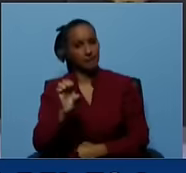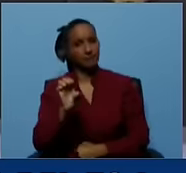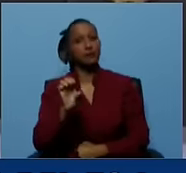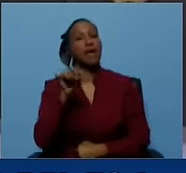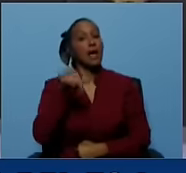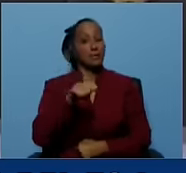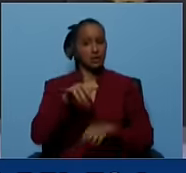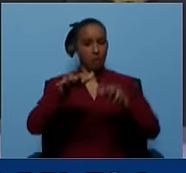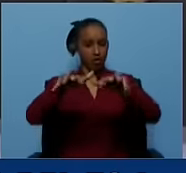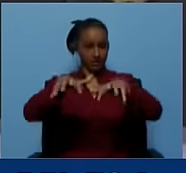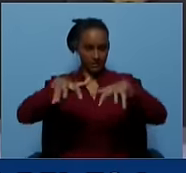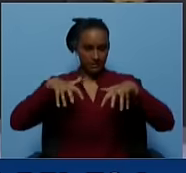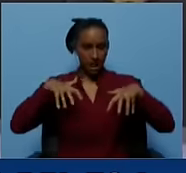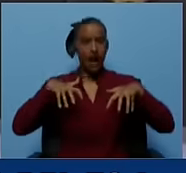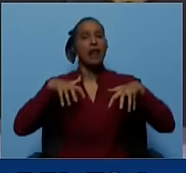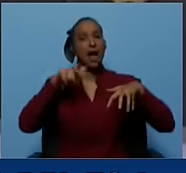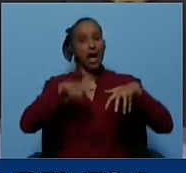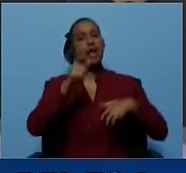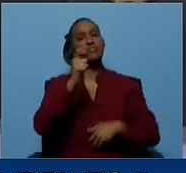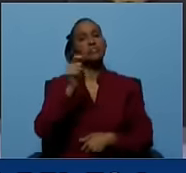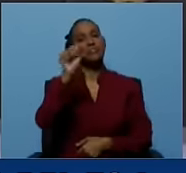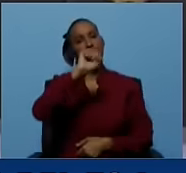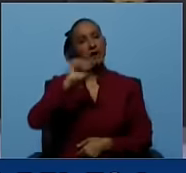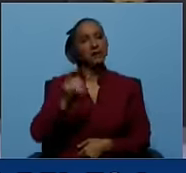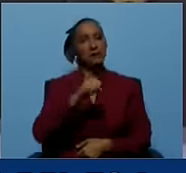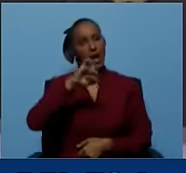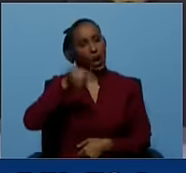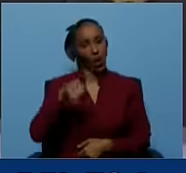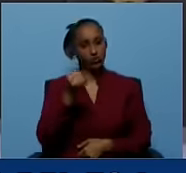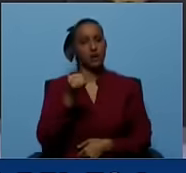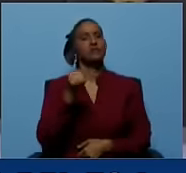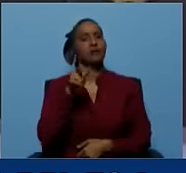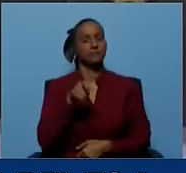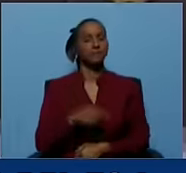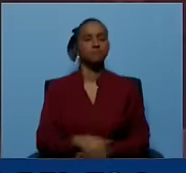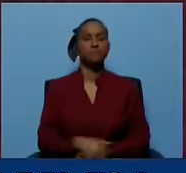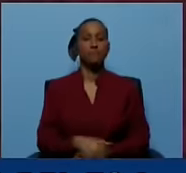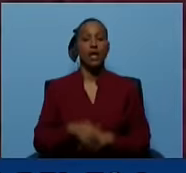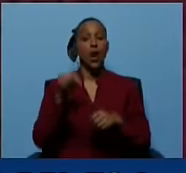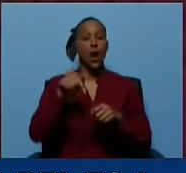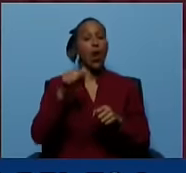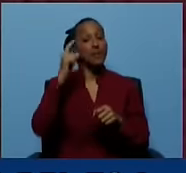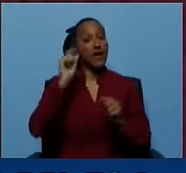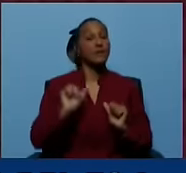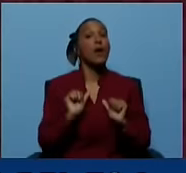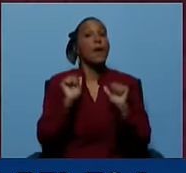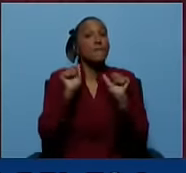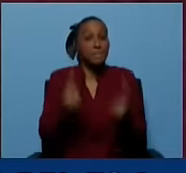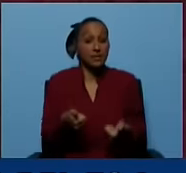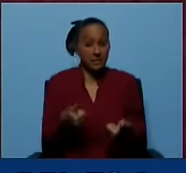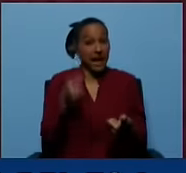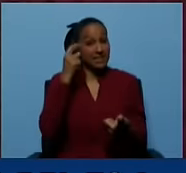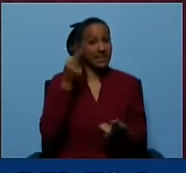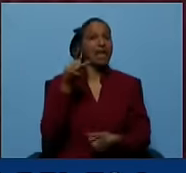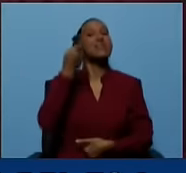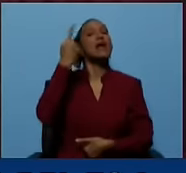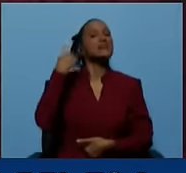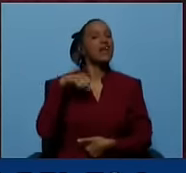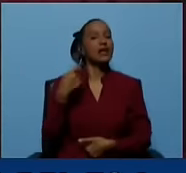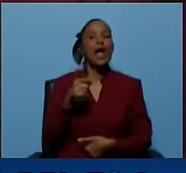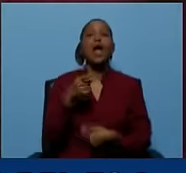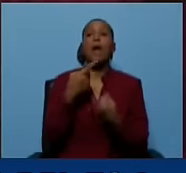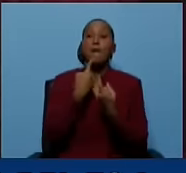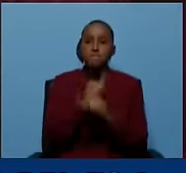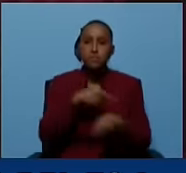misma sala electoral del Tribunal Supremo de Justicia. El día de hoy inicia, el día de ayer se hizo la citación